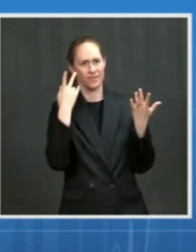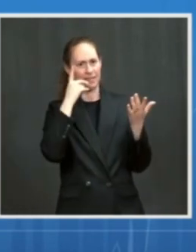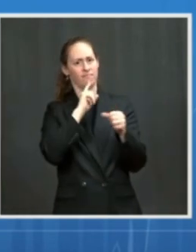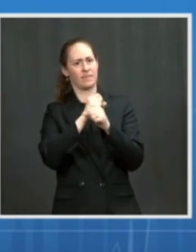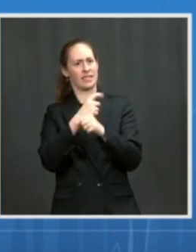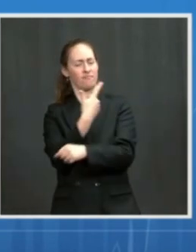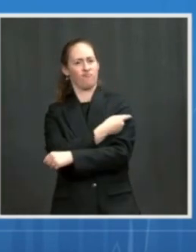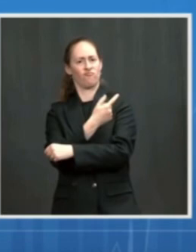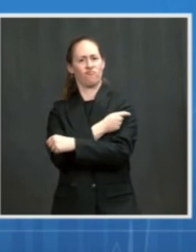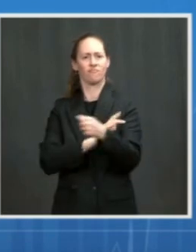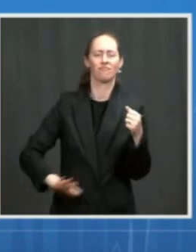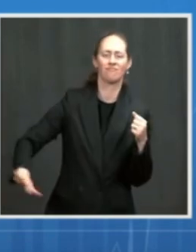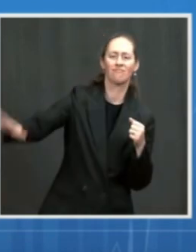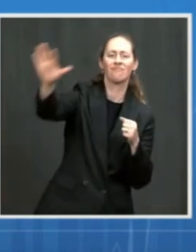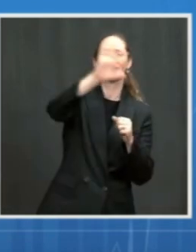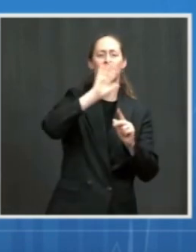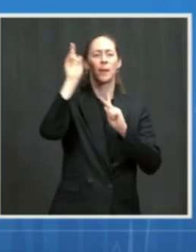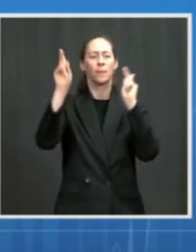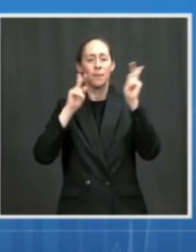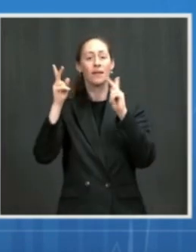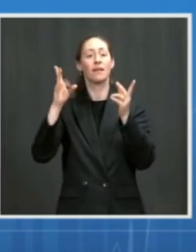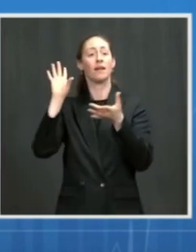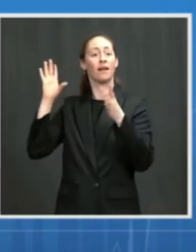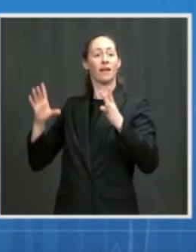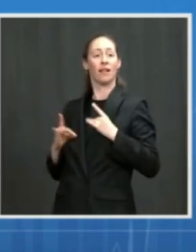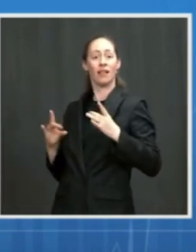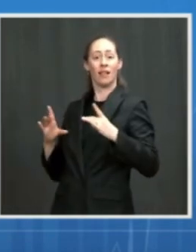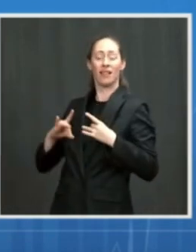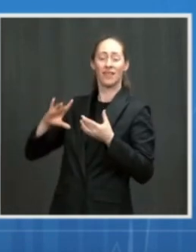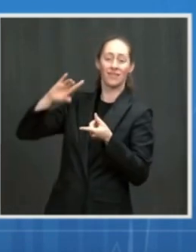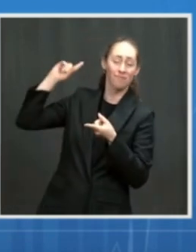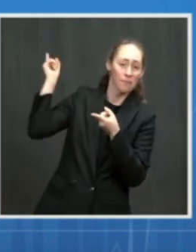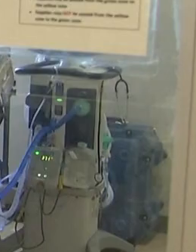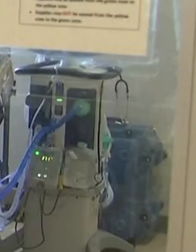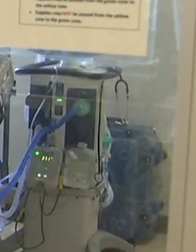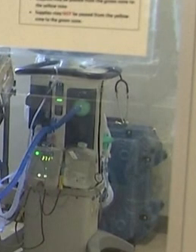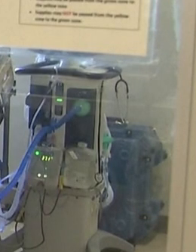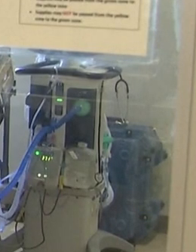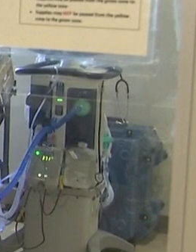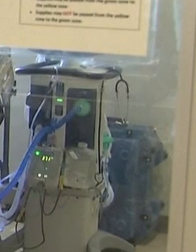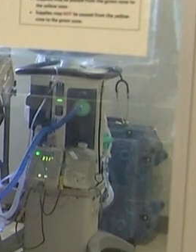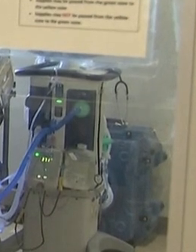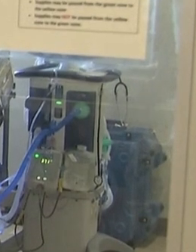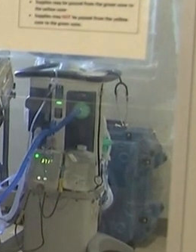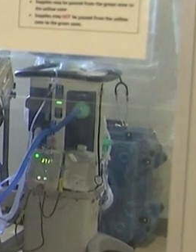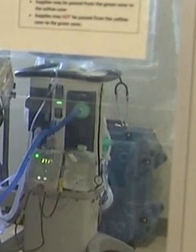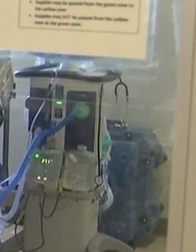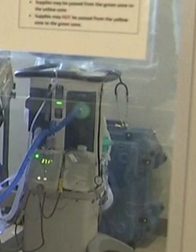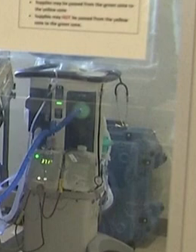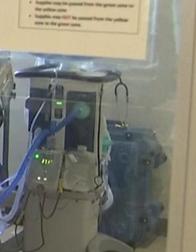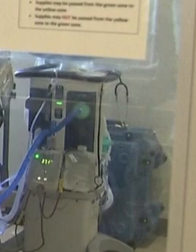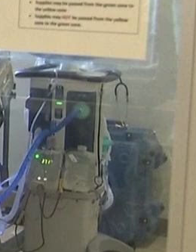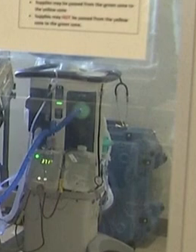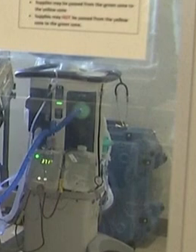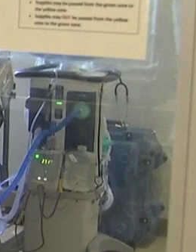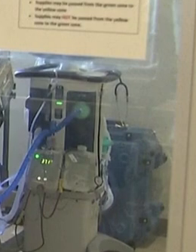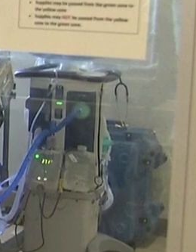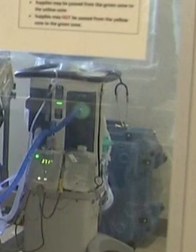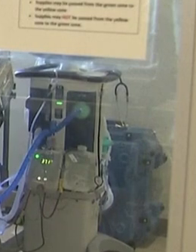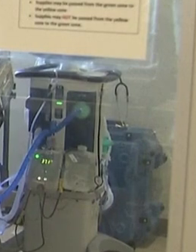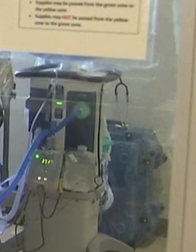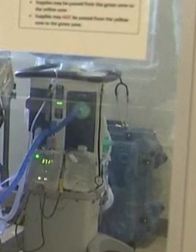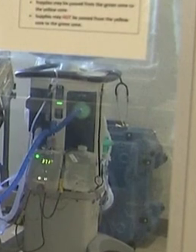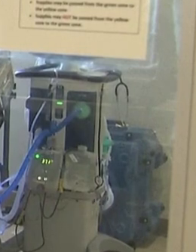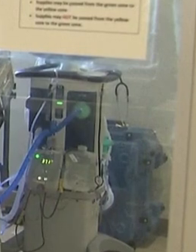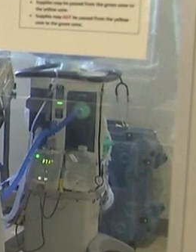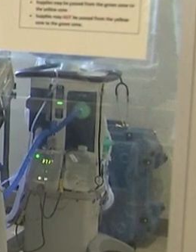19 de la casa blanca destacó que la vacunación sigue representando el arma más fuerte contra la diseminación del mortal